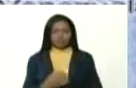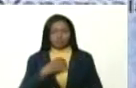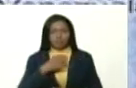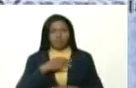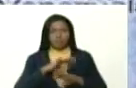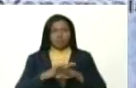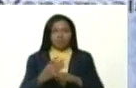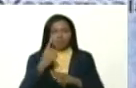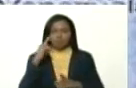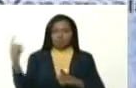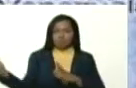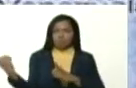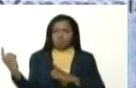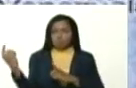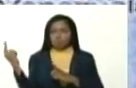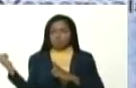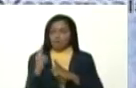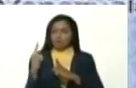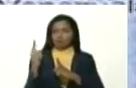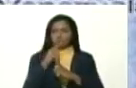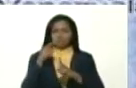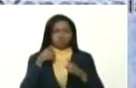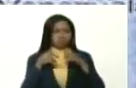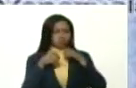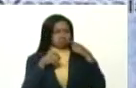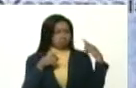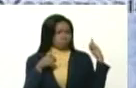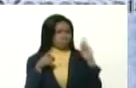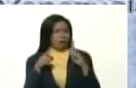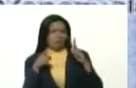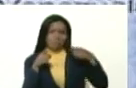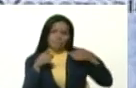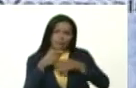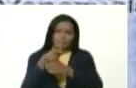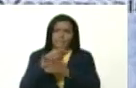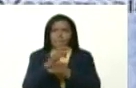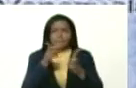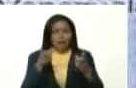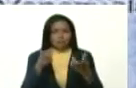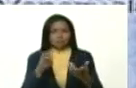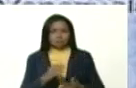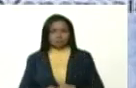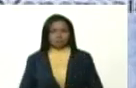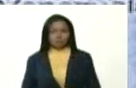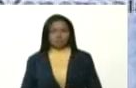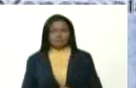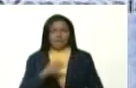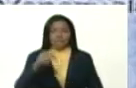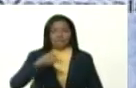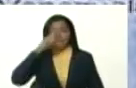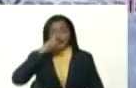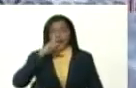vienen por aquí los paramos. Si vienen por allá los paramos. Este año